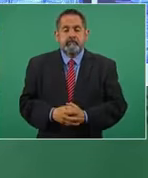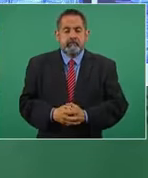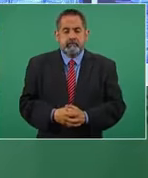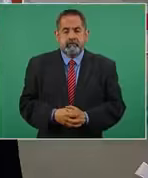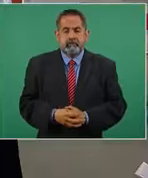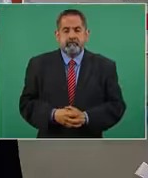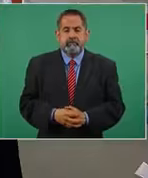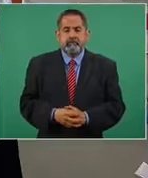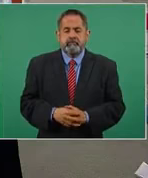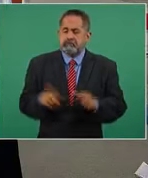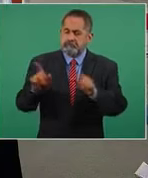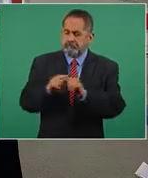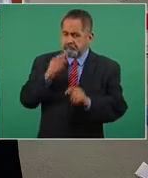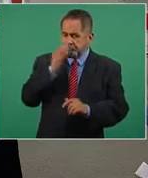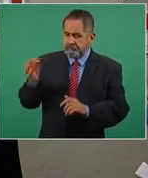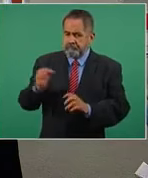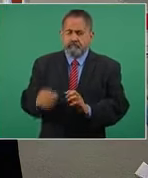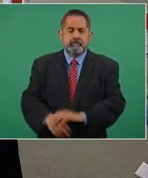Yes, es todo.